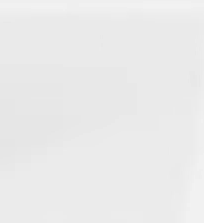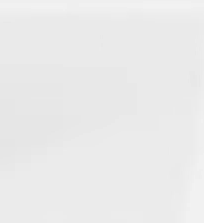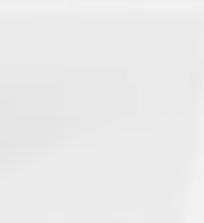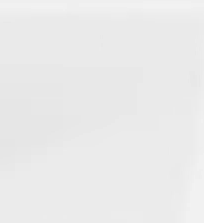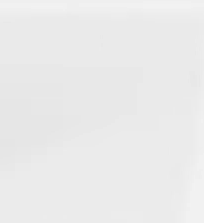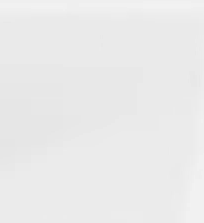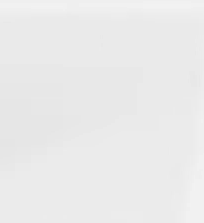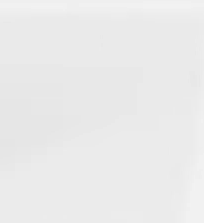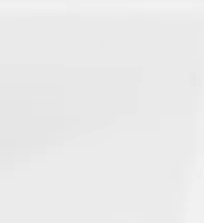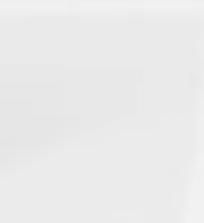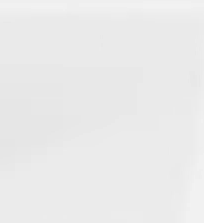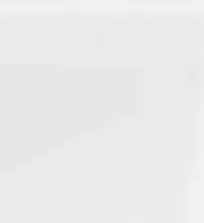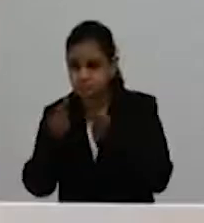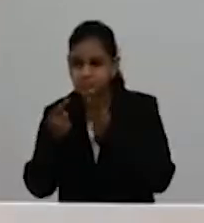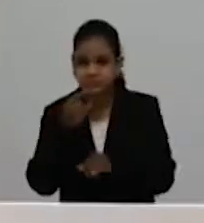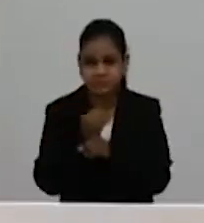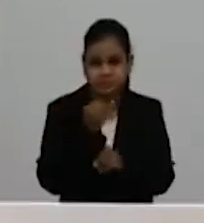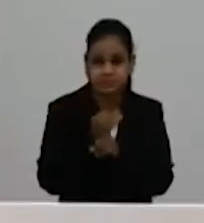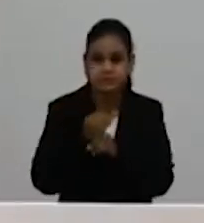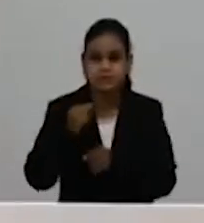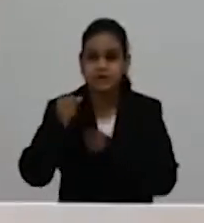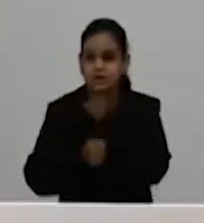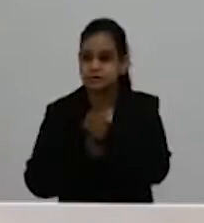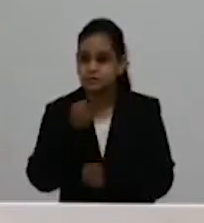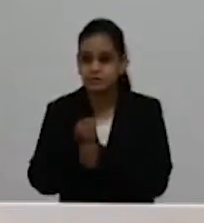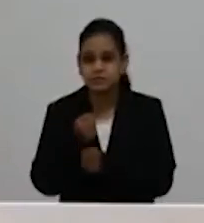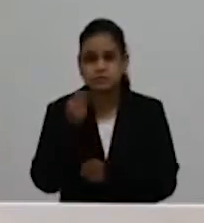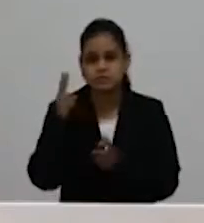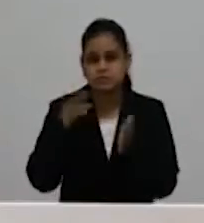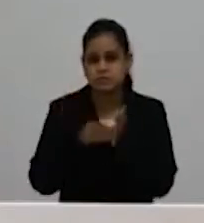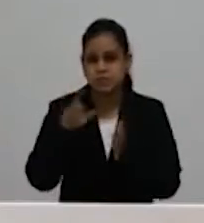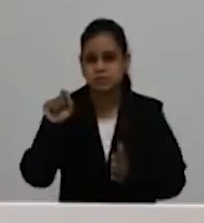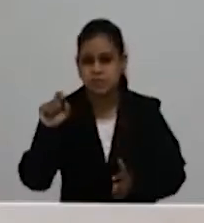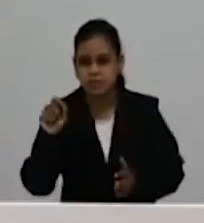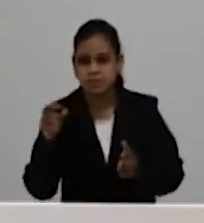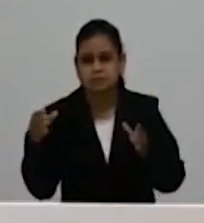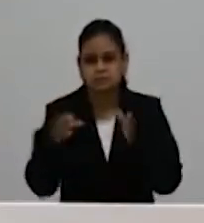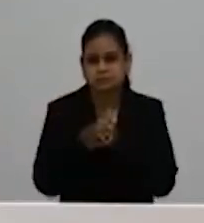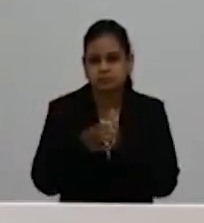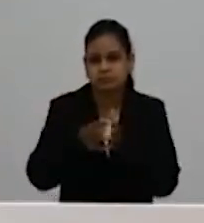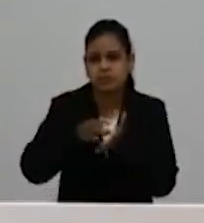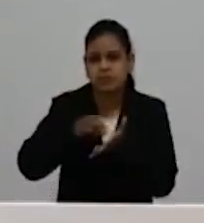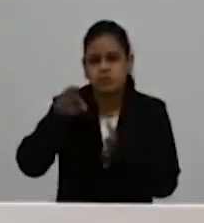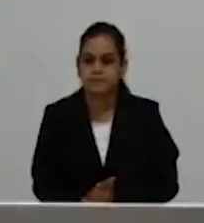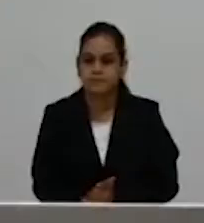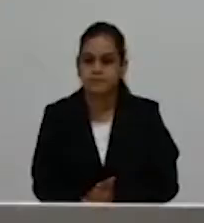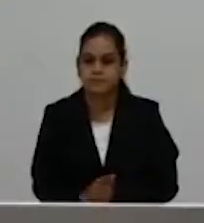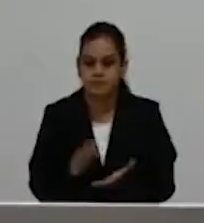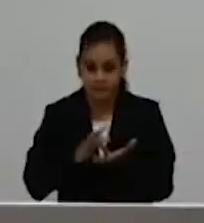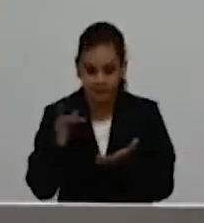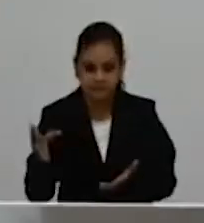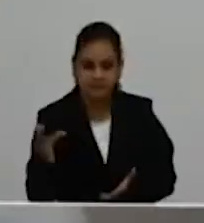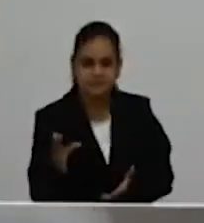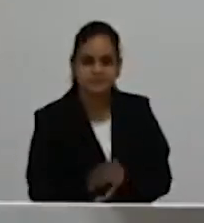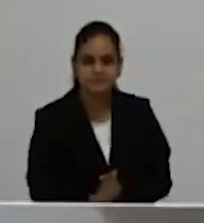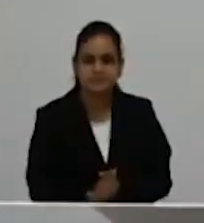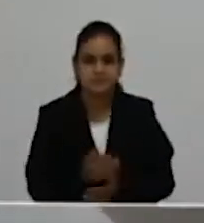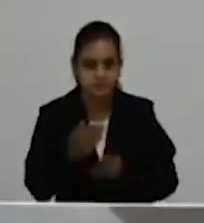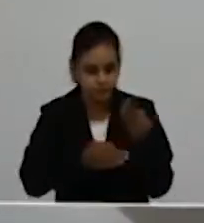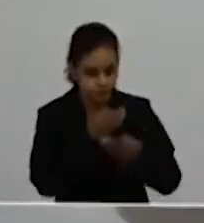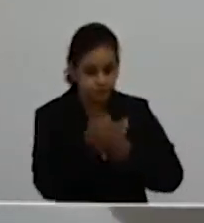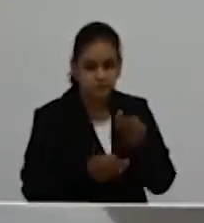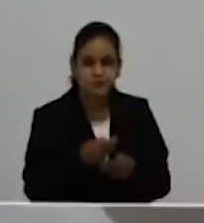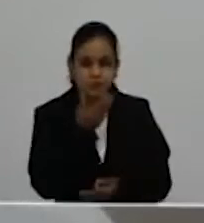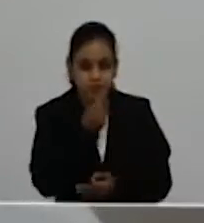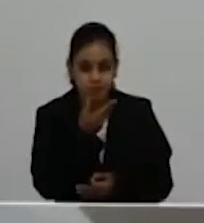en hecho histórico la mañana de este domingo 6 de septiembre se llevó el primer debate en línea en mexico y el cual fue